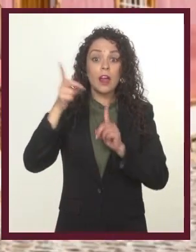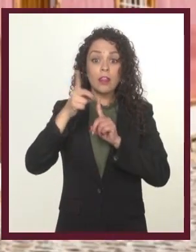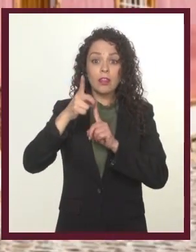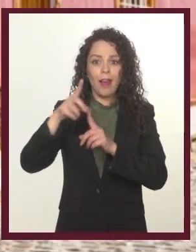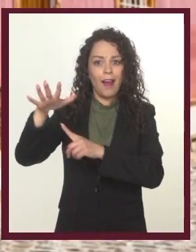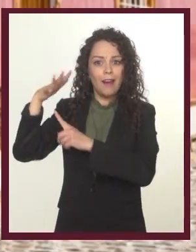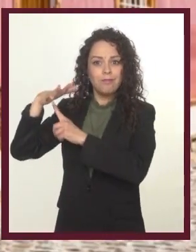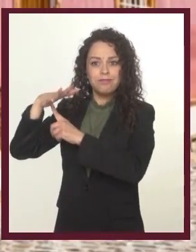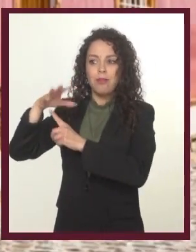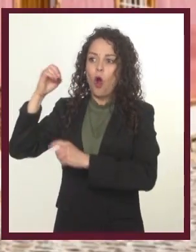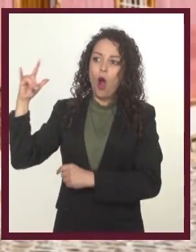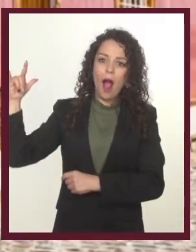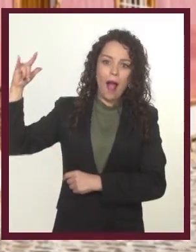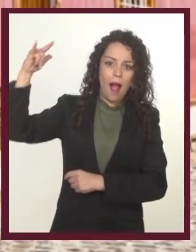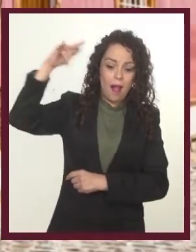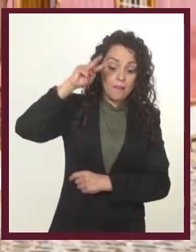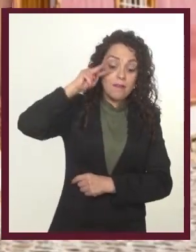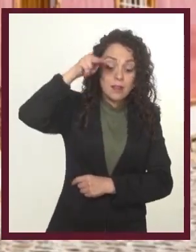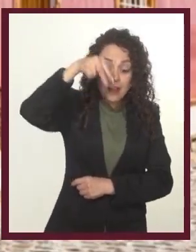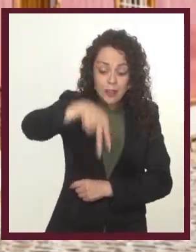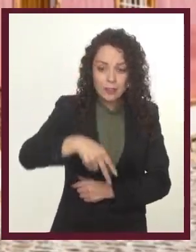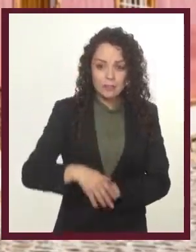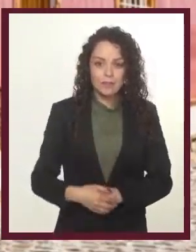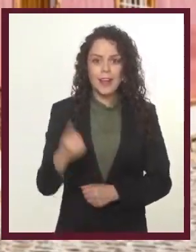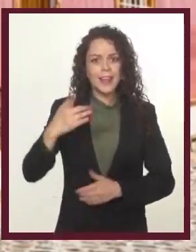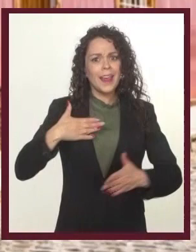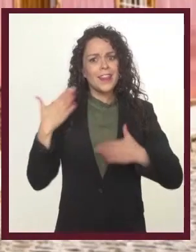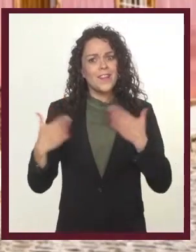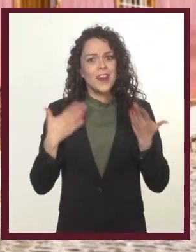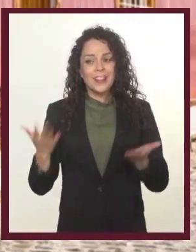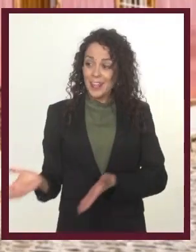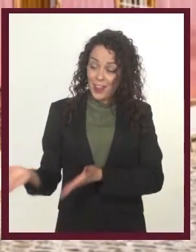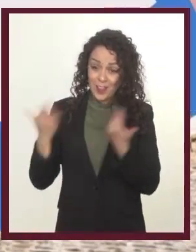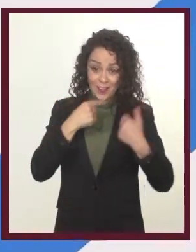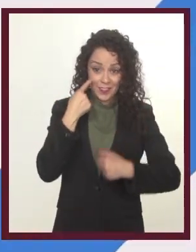desde el aire. ¡Qué divertidos! Vamos.